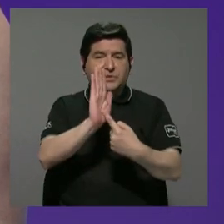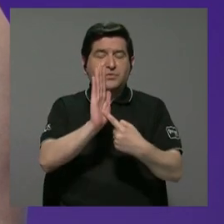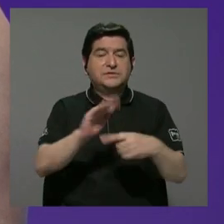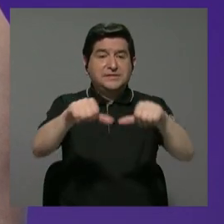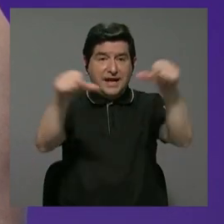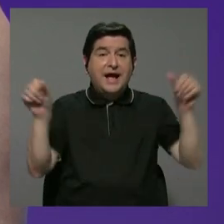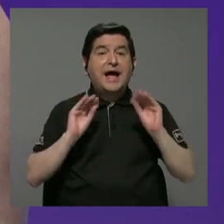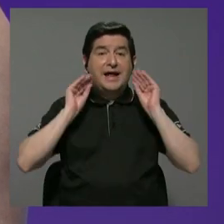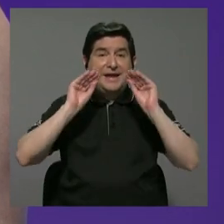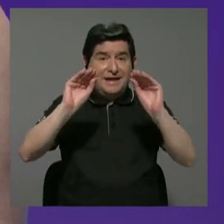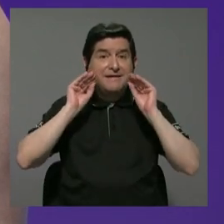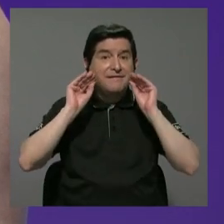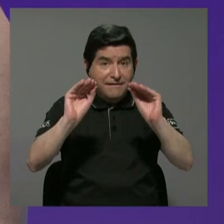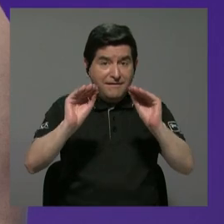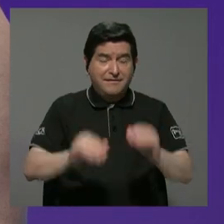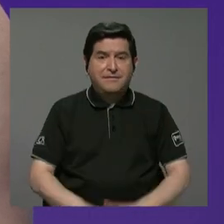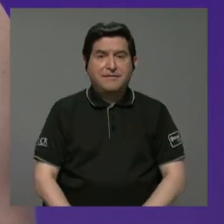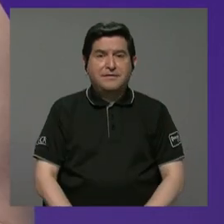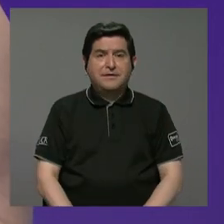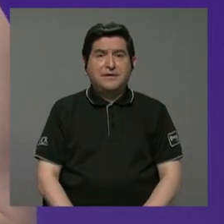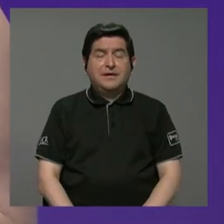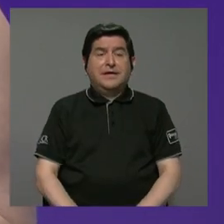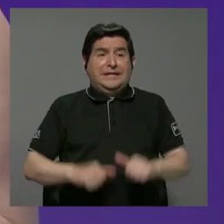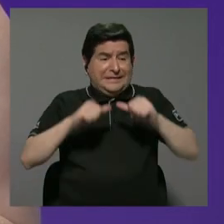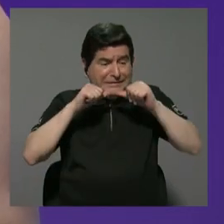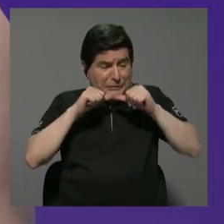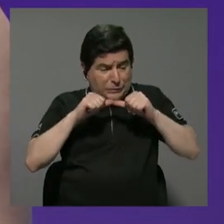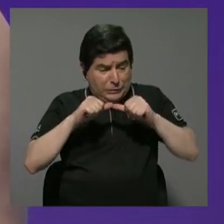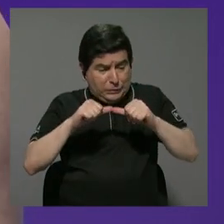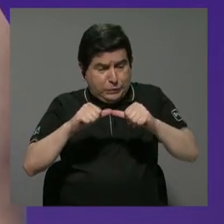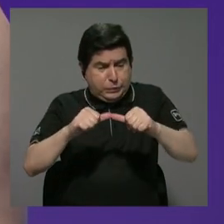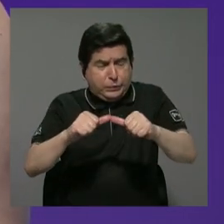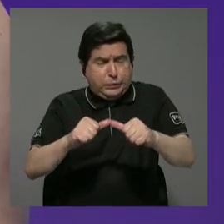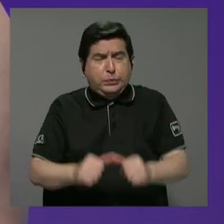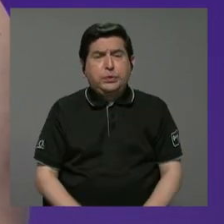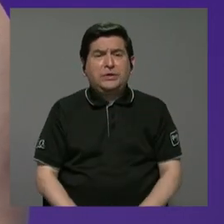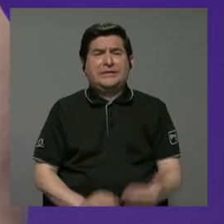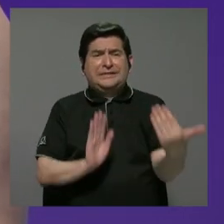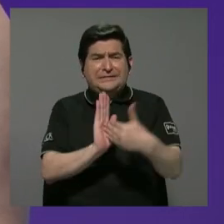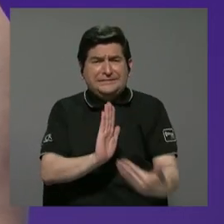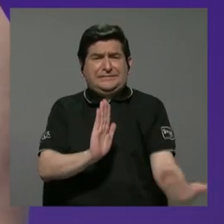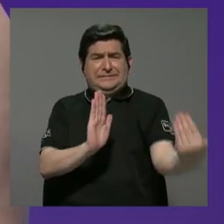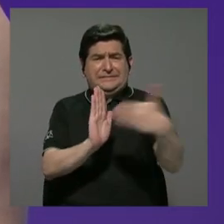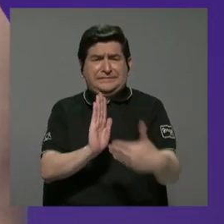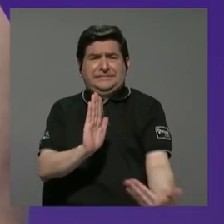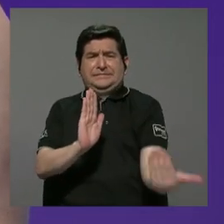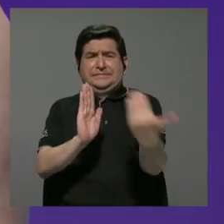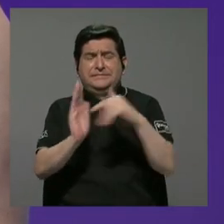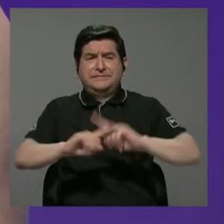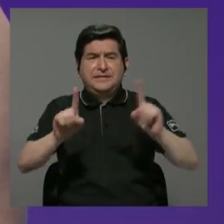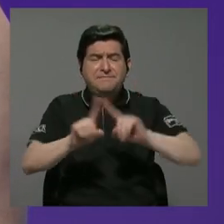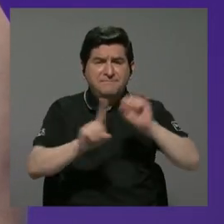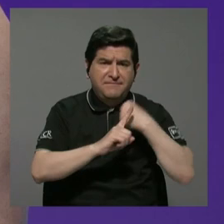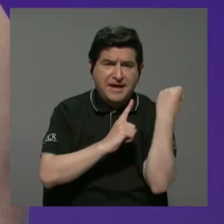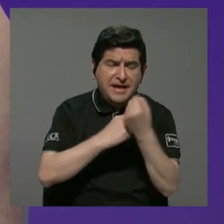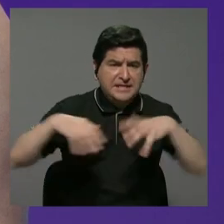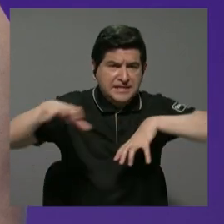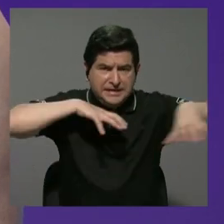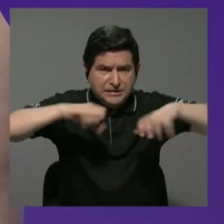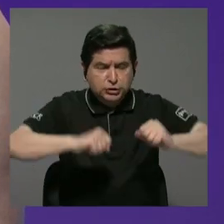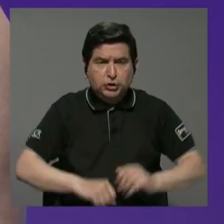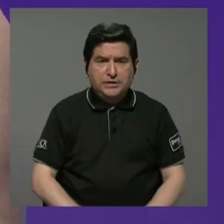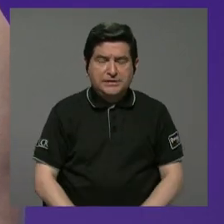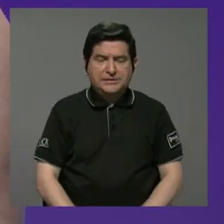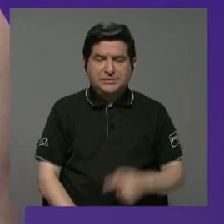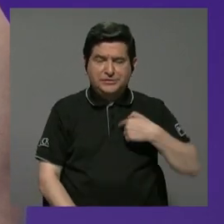educación, es un sector que lleva siendo un tiempo siendo sistemáticamente golpeado por distintas situaciones y distintas acciones.